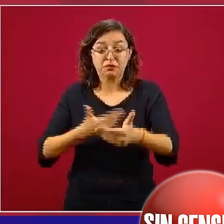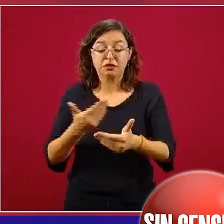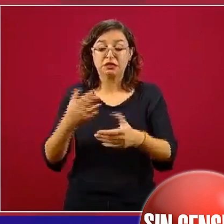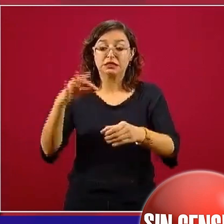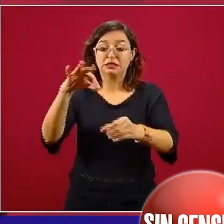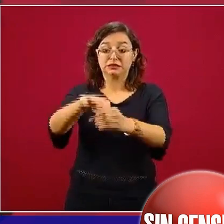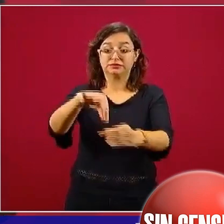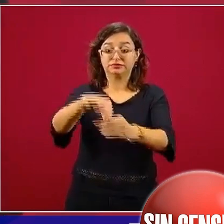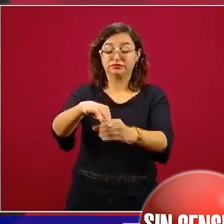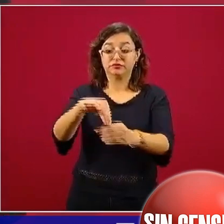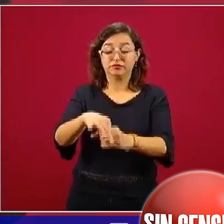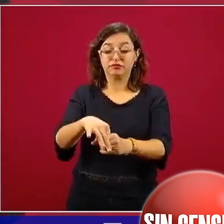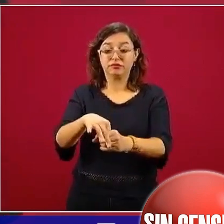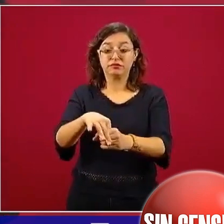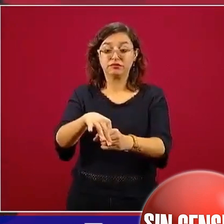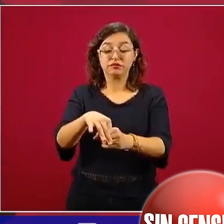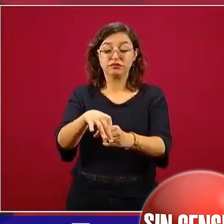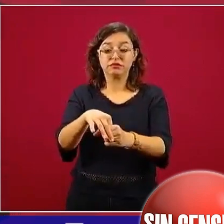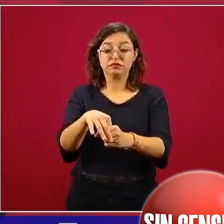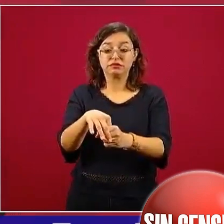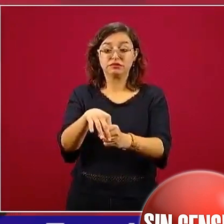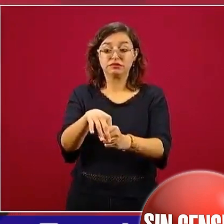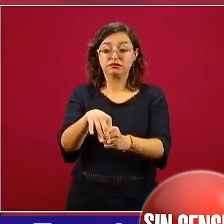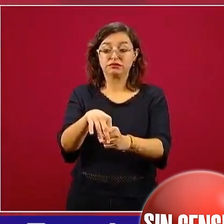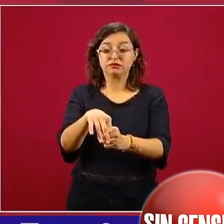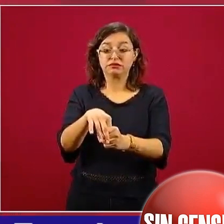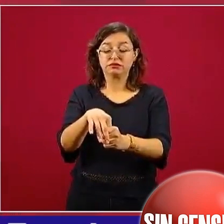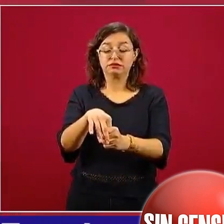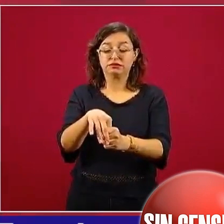electoral, él apoyaba a